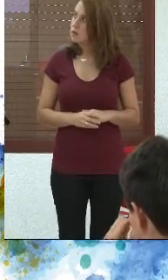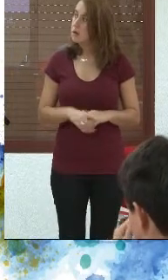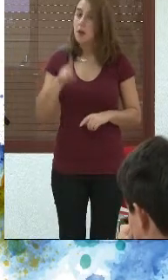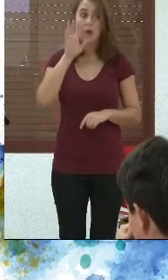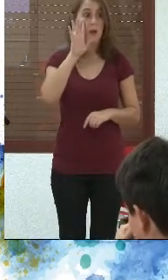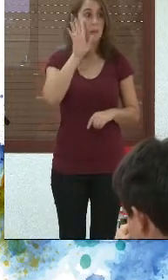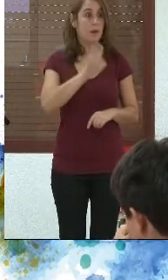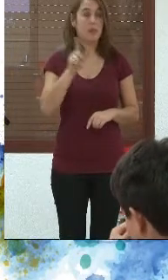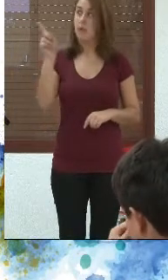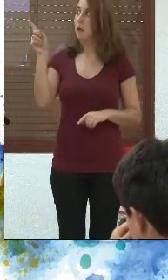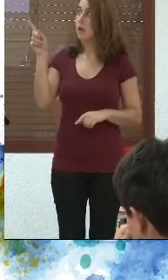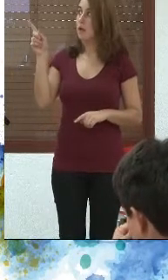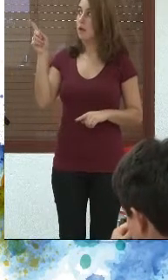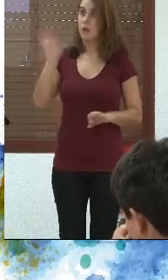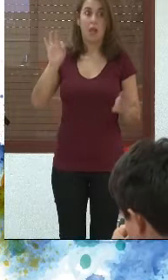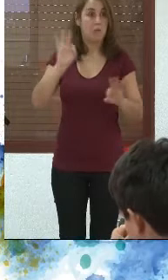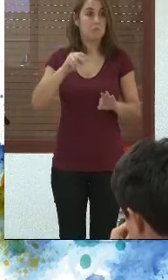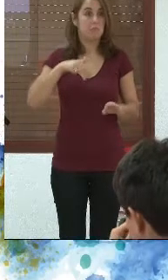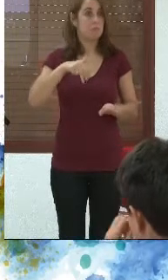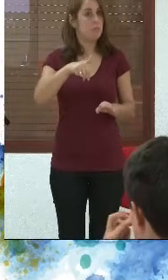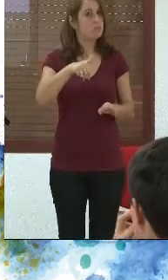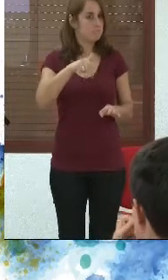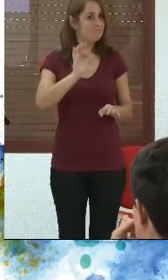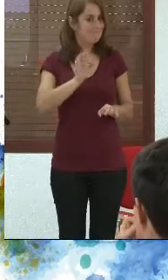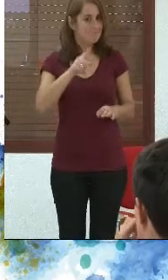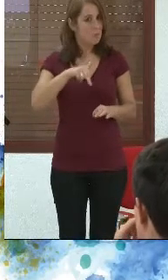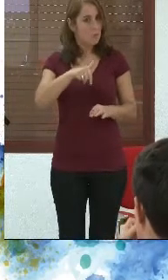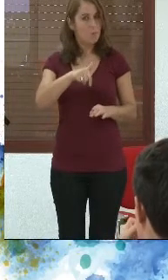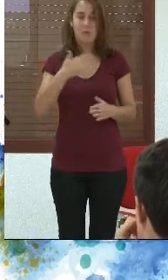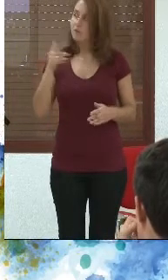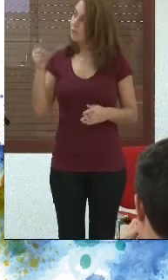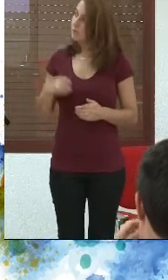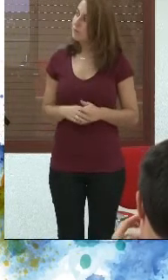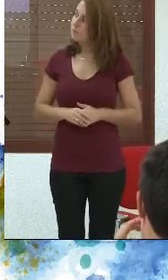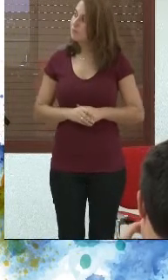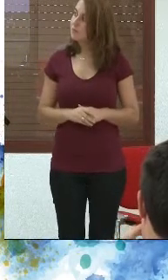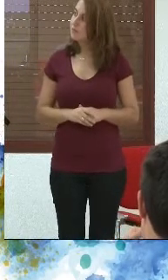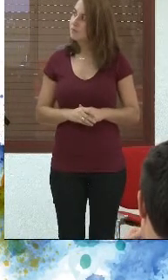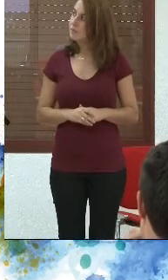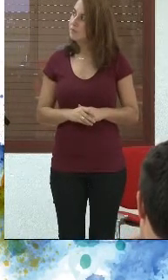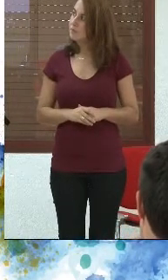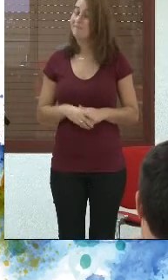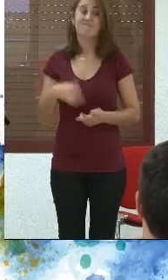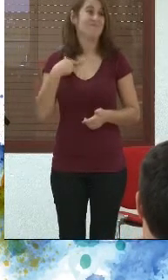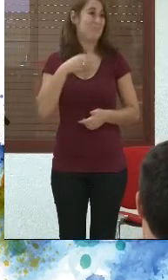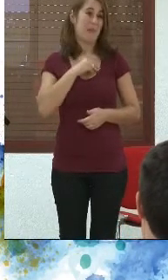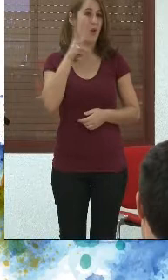Ahí parece que no hay nada, pero seems like nothing is happening, but it is moving.